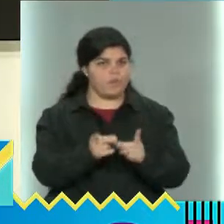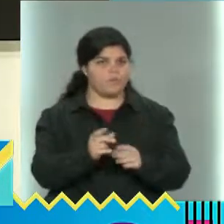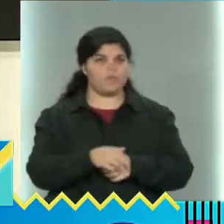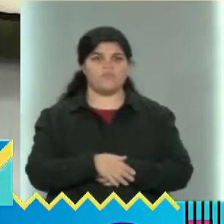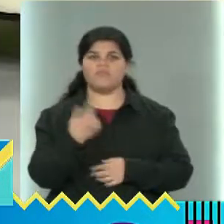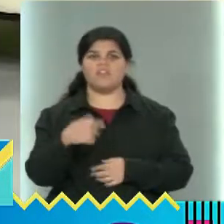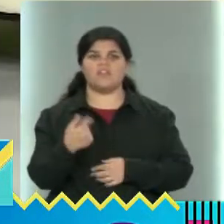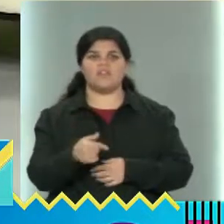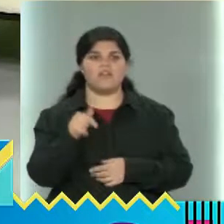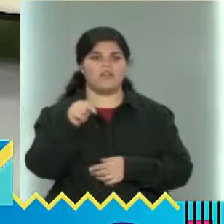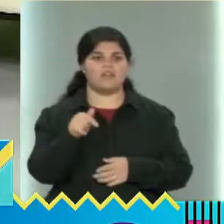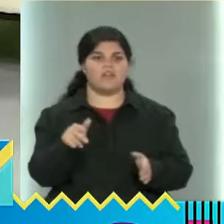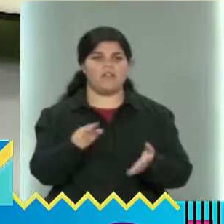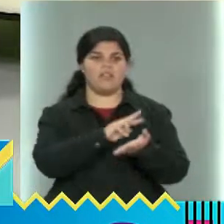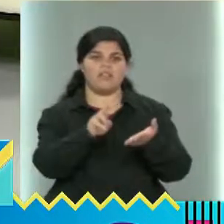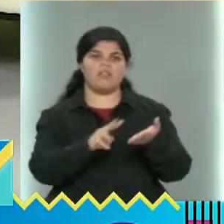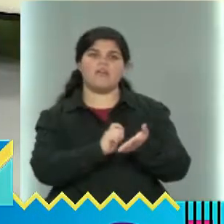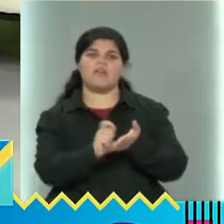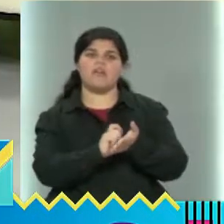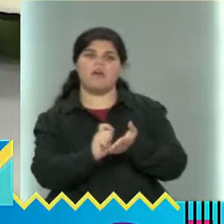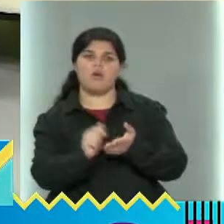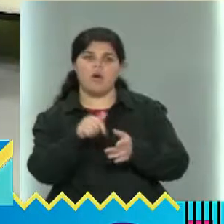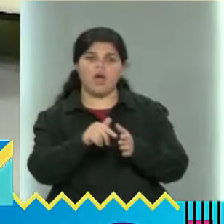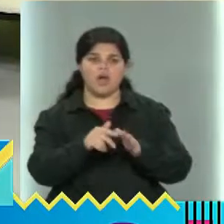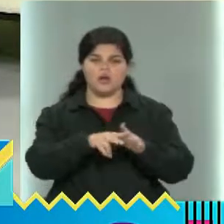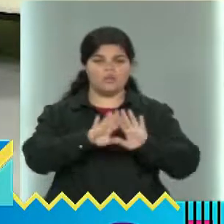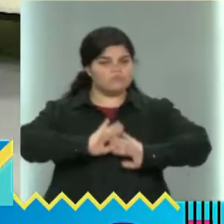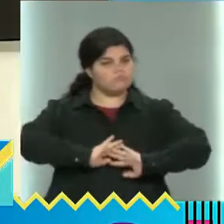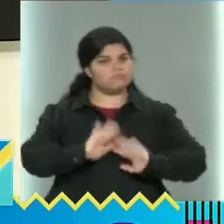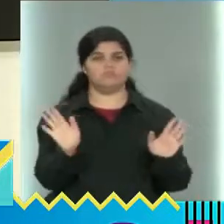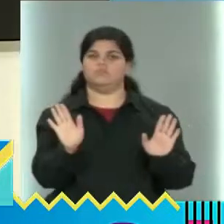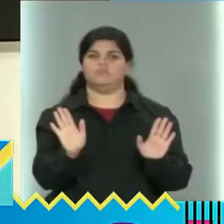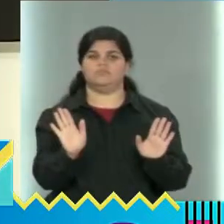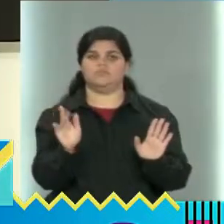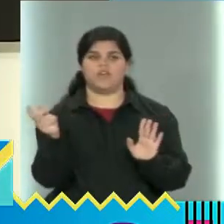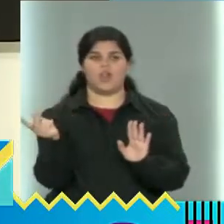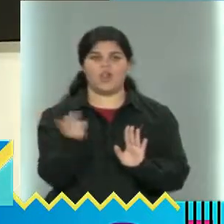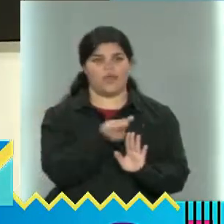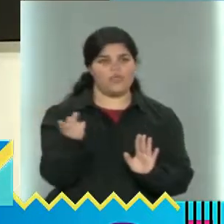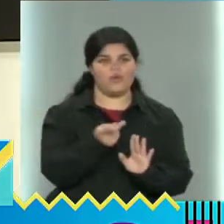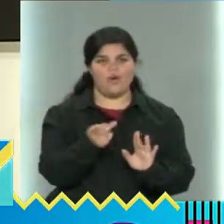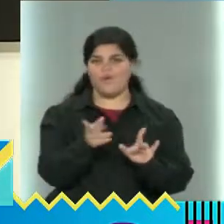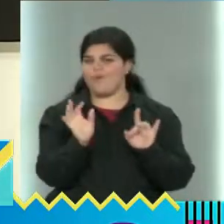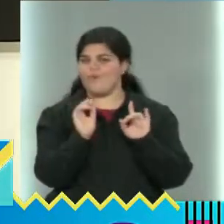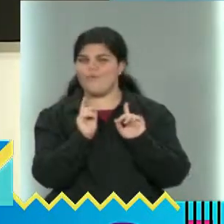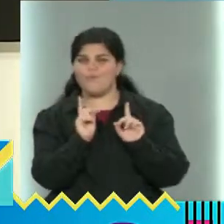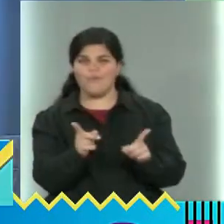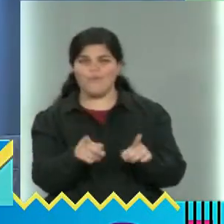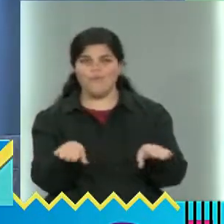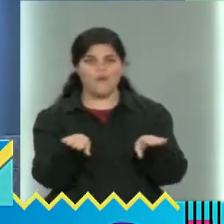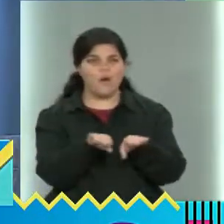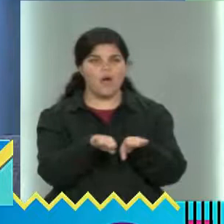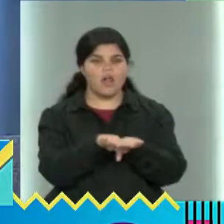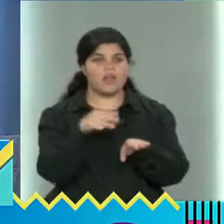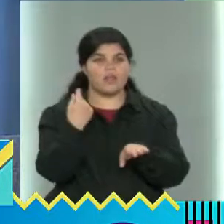lo establecido, ¿sí? Eso, investigándolos, llegué a la conclusión de que tienen eso de romper con lo establecido.